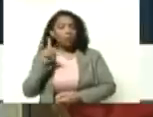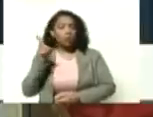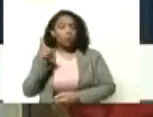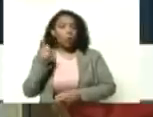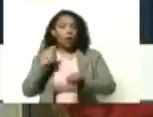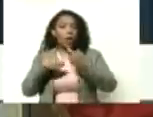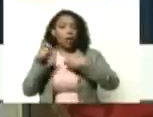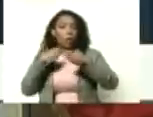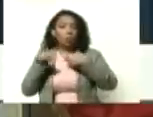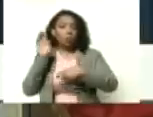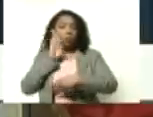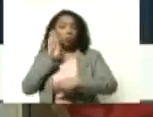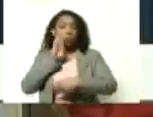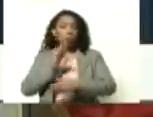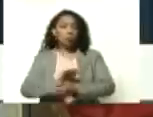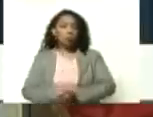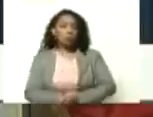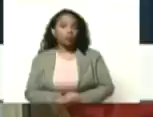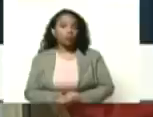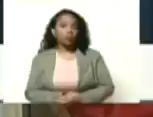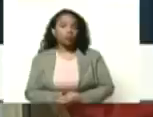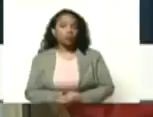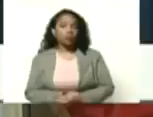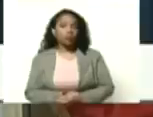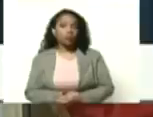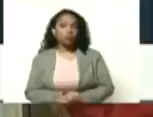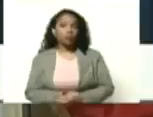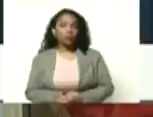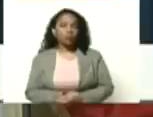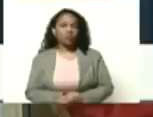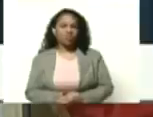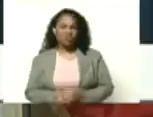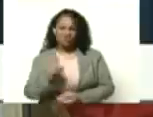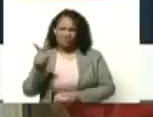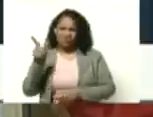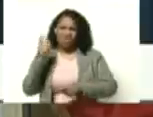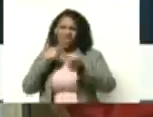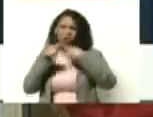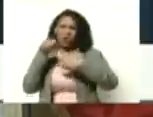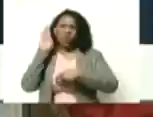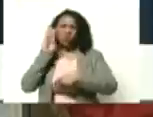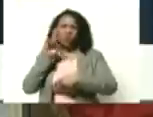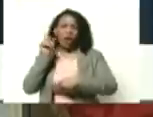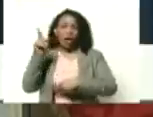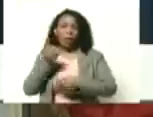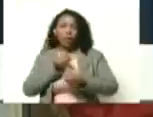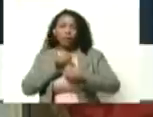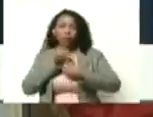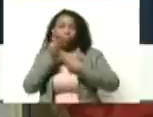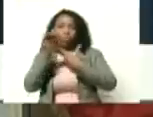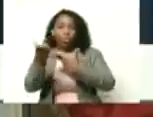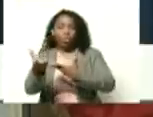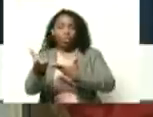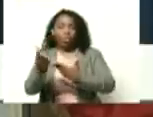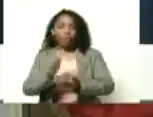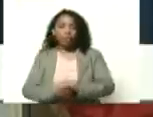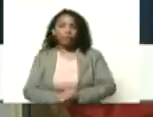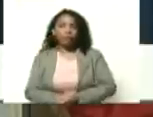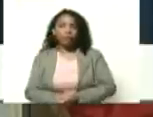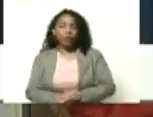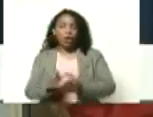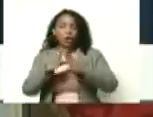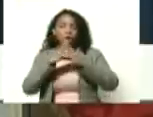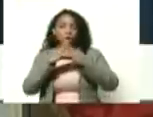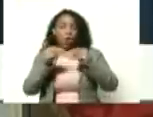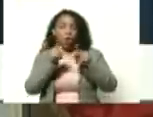negocios de corrupción por su negocio de corrupción y ahí es donde delató a la trama